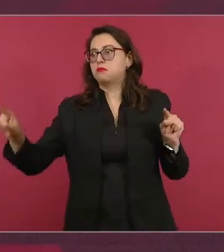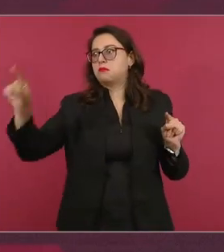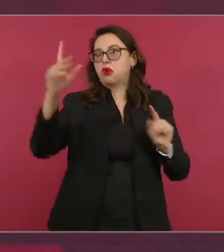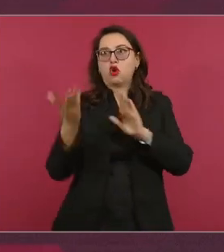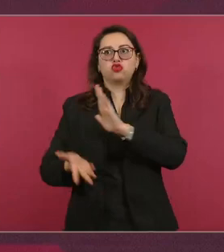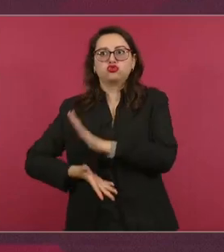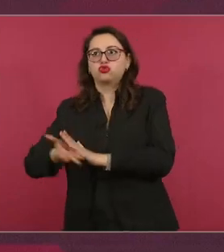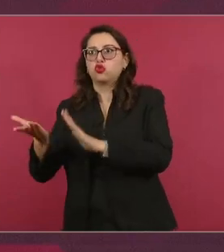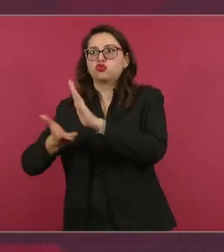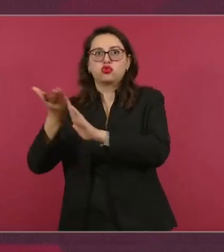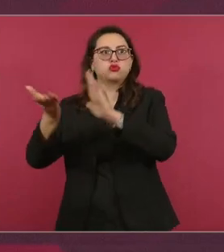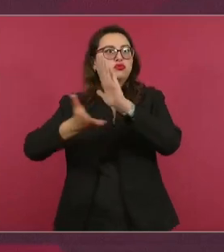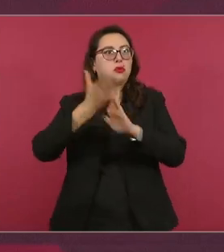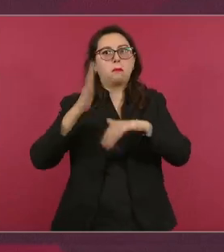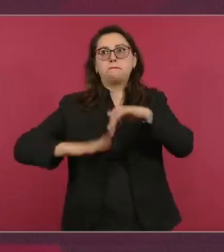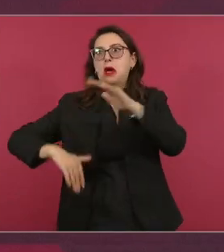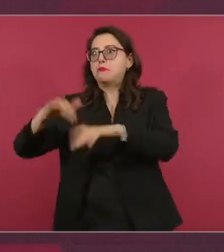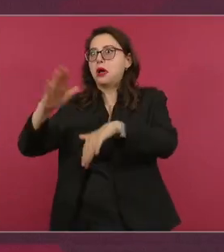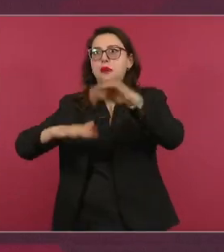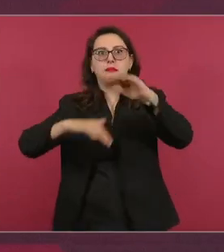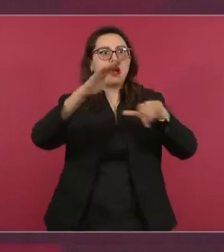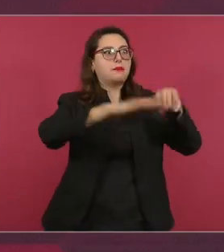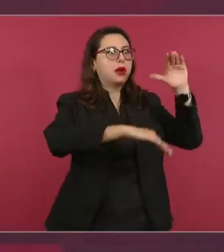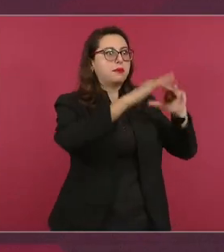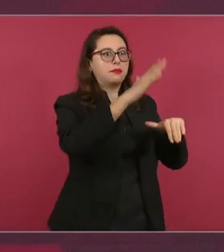en construcción en todos lados.